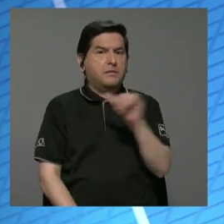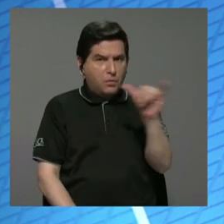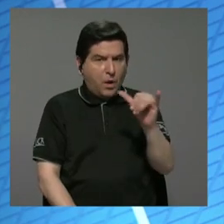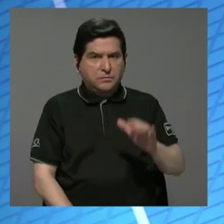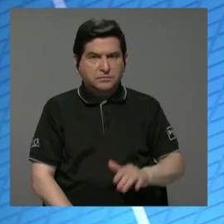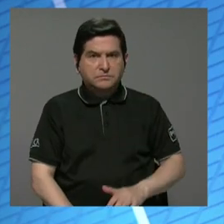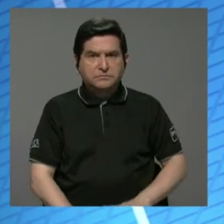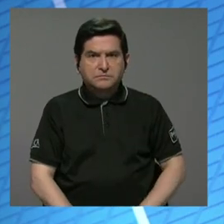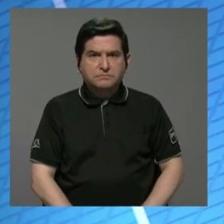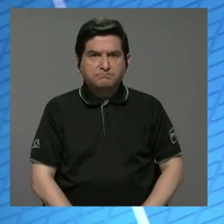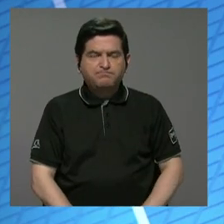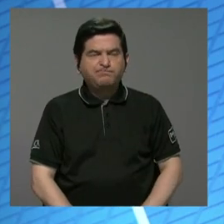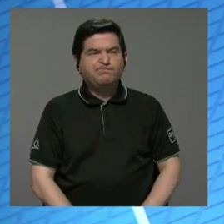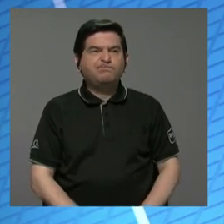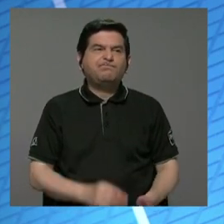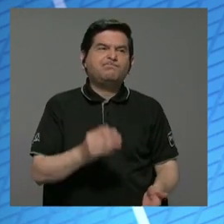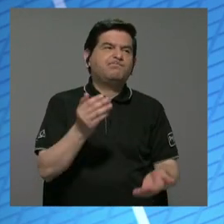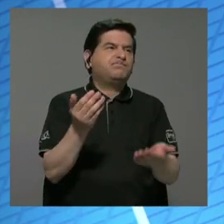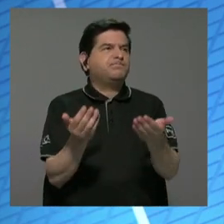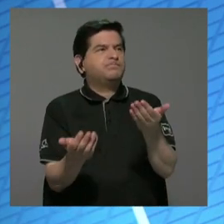¿verdad? Entonces, es como,